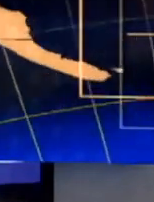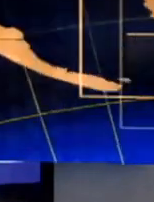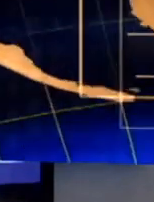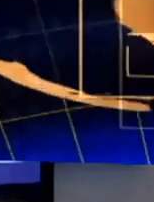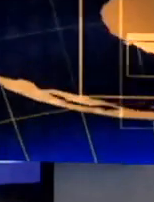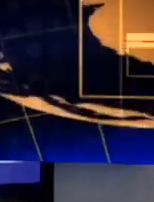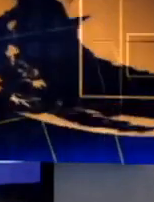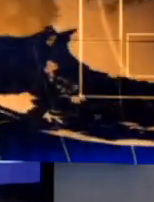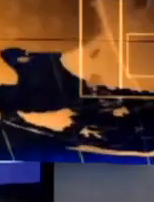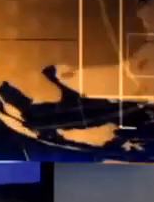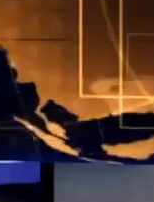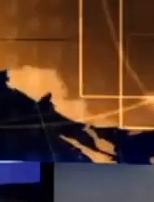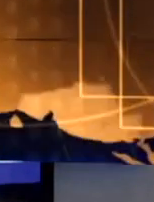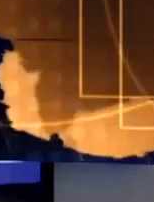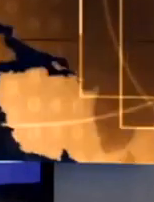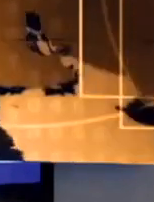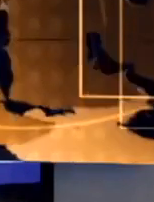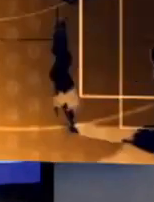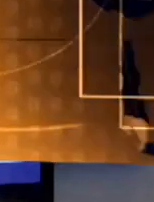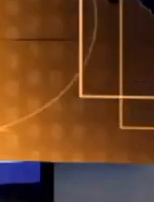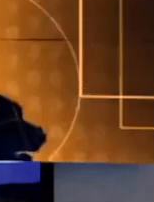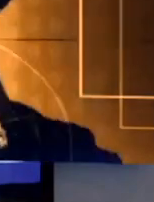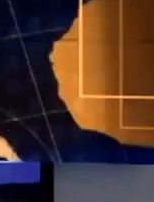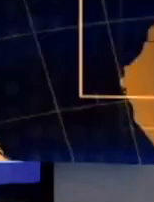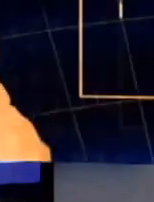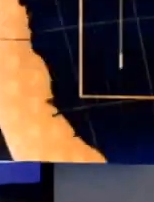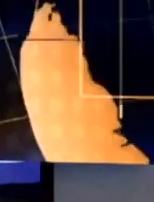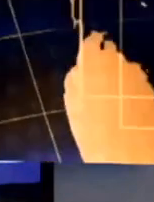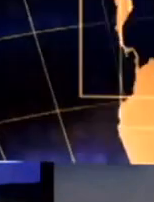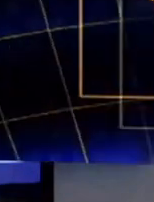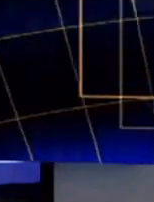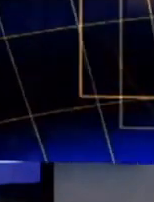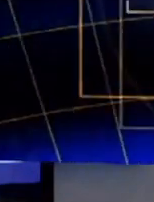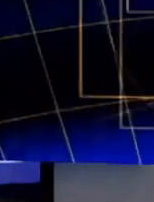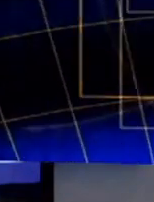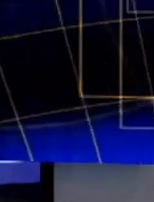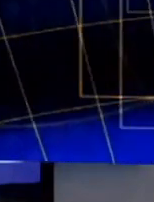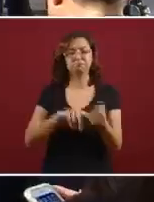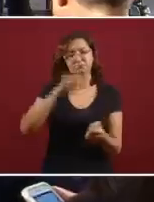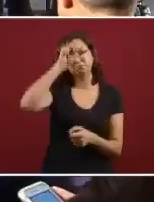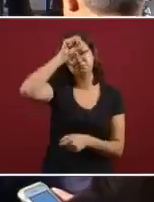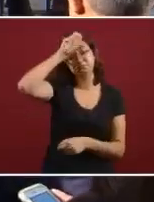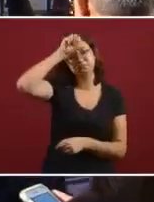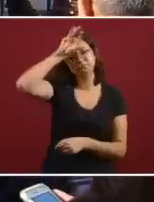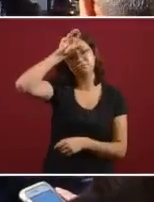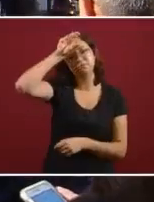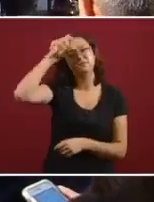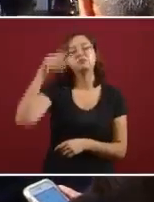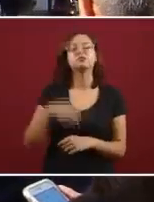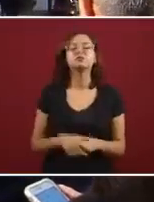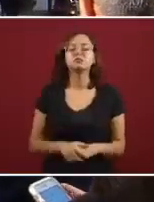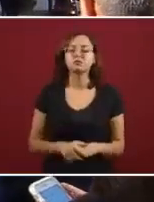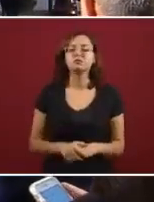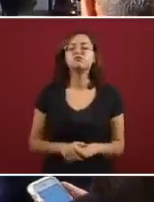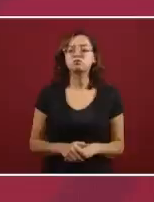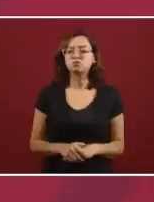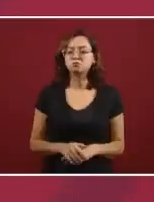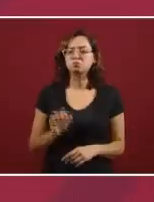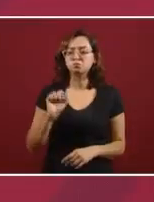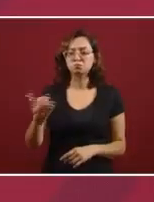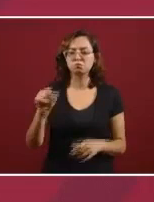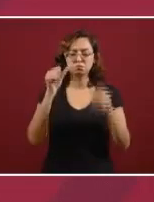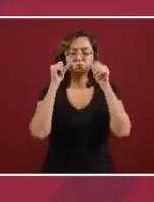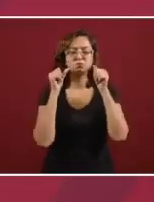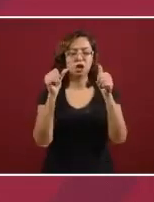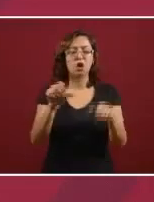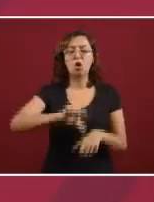algunos problemas con uno de los sindicatos. Bien, patriotas, así lo dijo el presidente. Se les va a atender, hoy mismo se